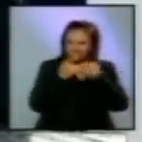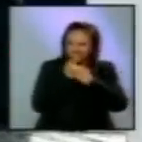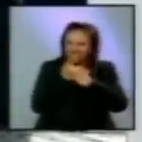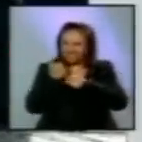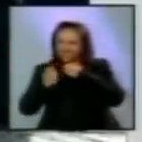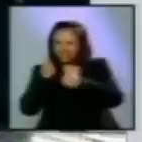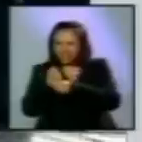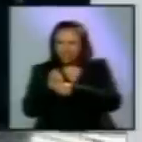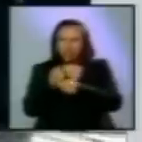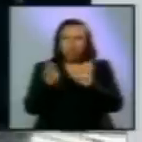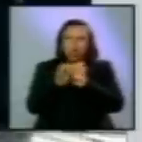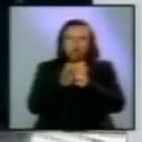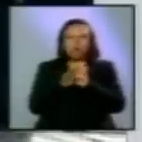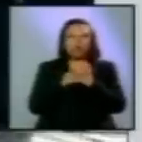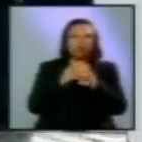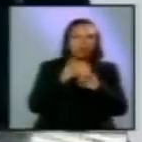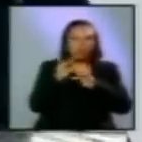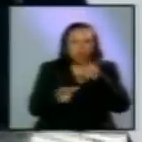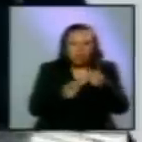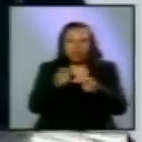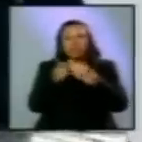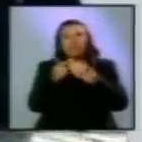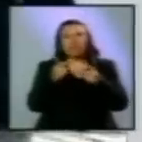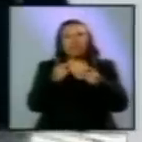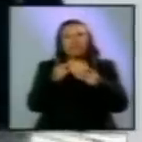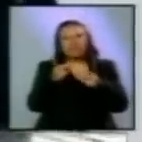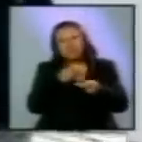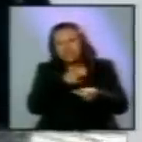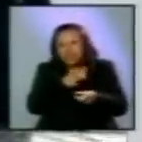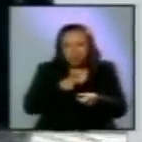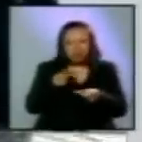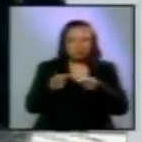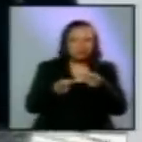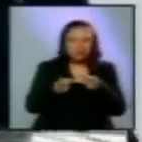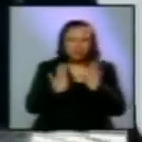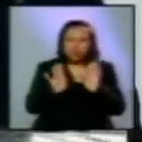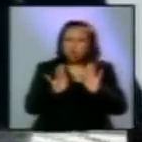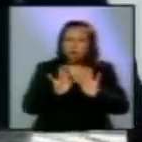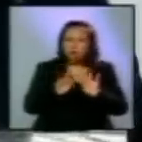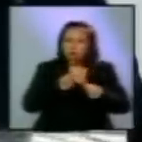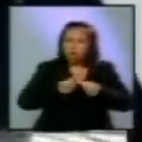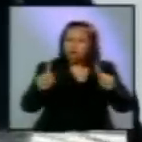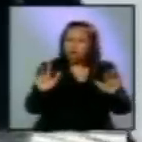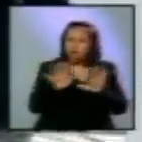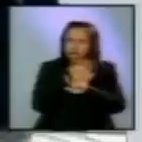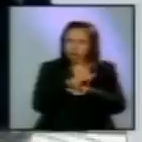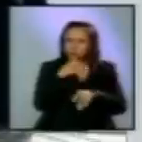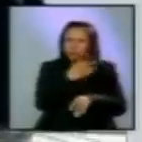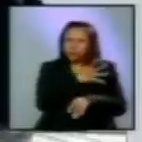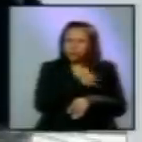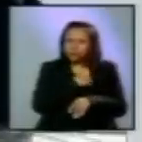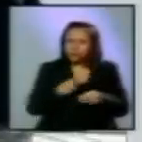han endeudado ni hipotecado la vida de sus hijos. Soy diferente porque vengo de un proceso democrático de mi